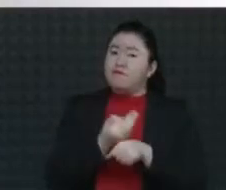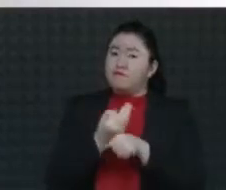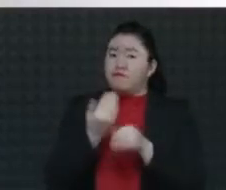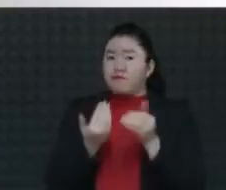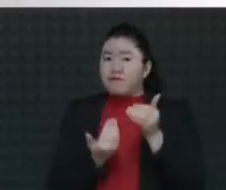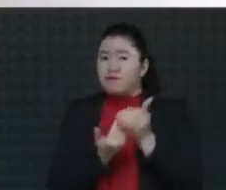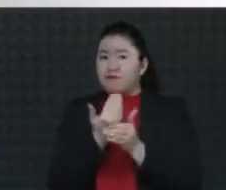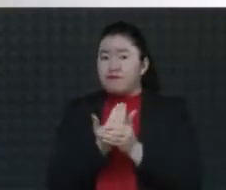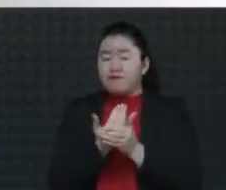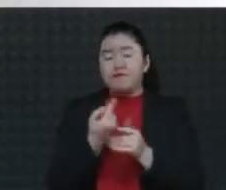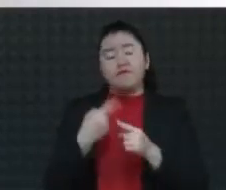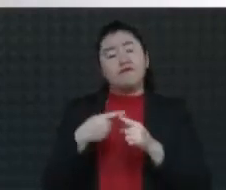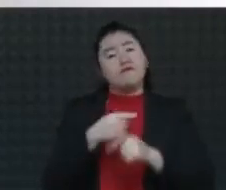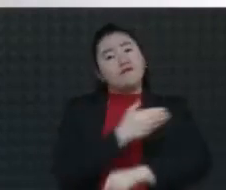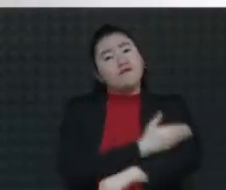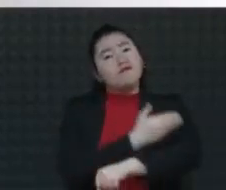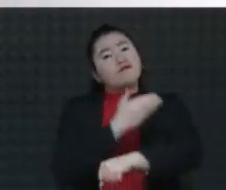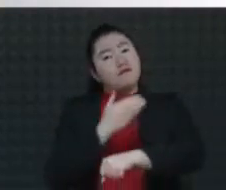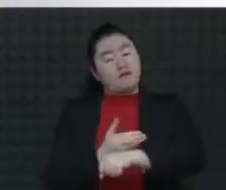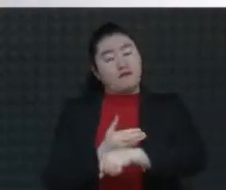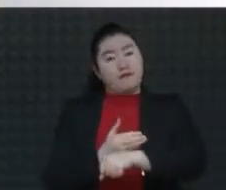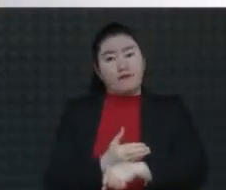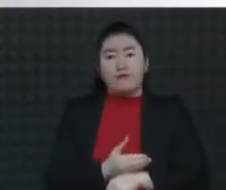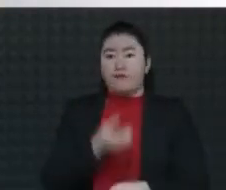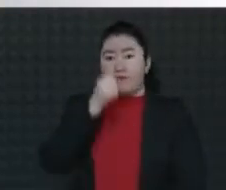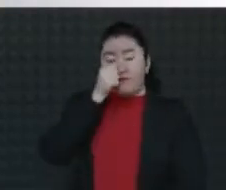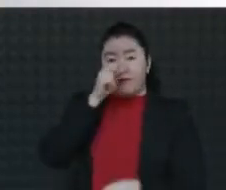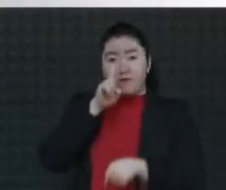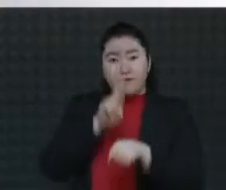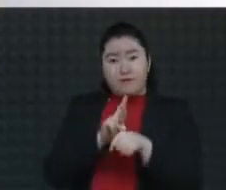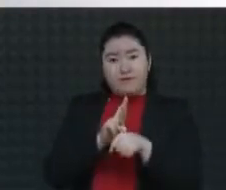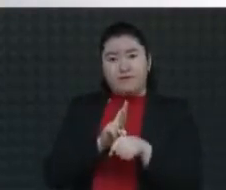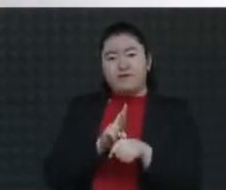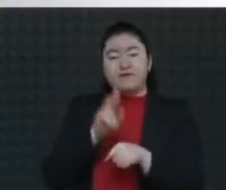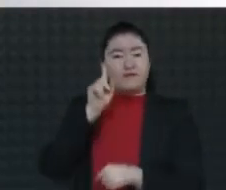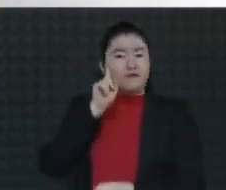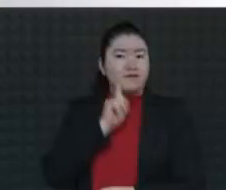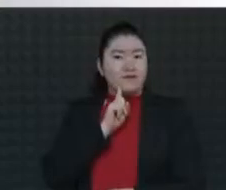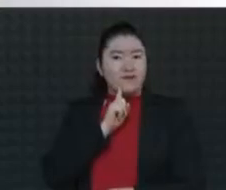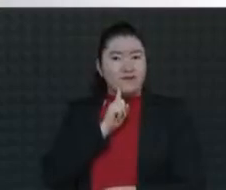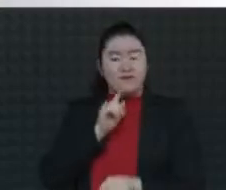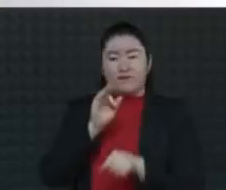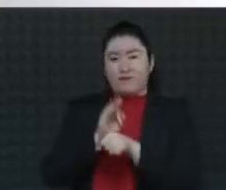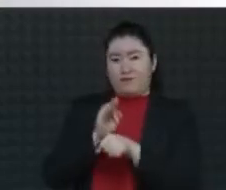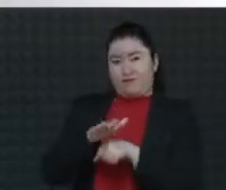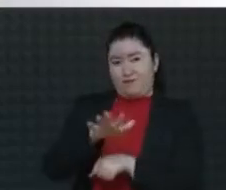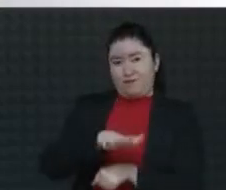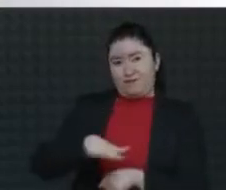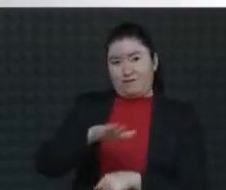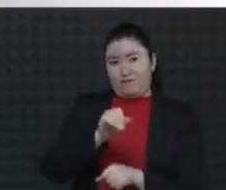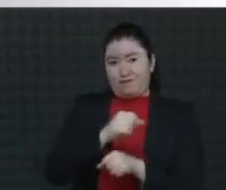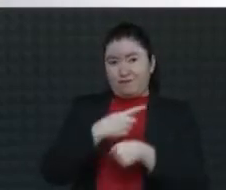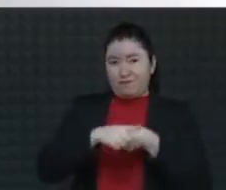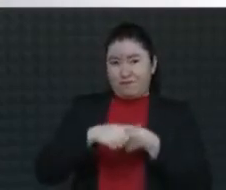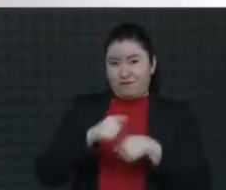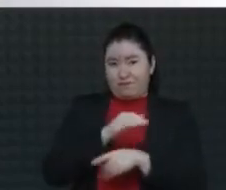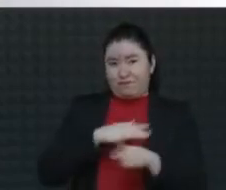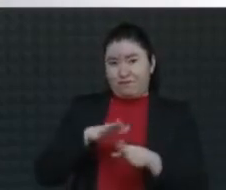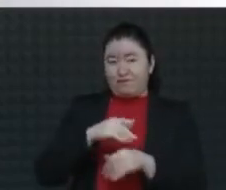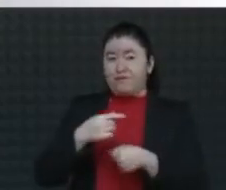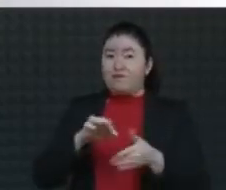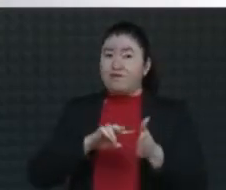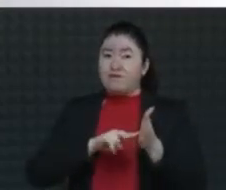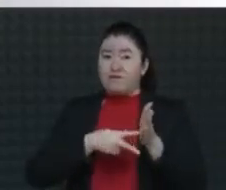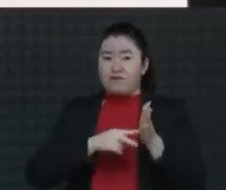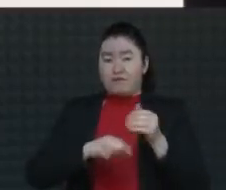mañana contamos con la gentil presencia de la Secretaria de Gestión Integral de Riesgos y Protección Civil de la Ciudad de México, arquitecta